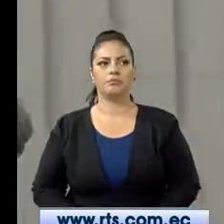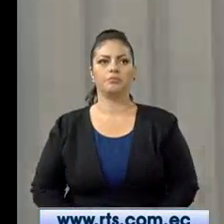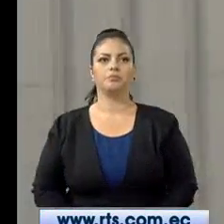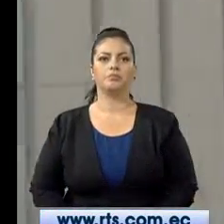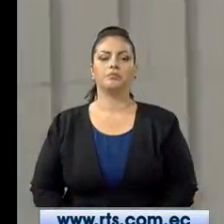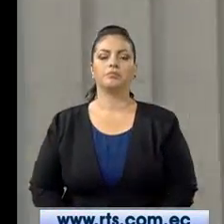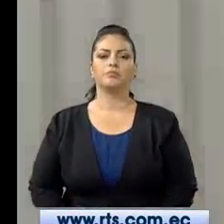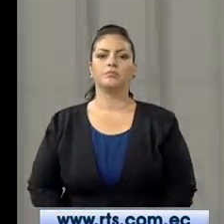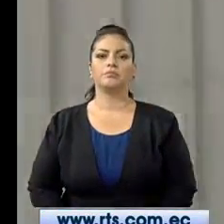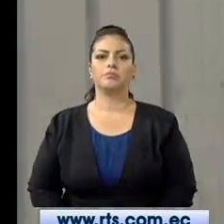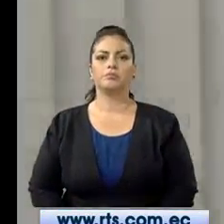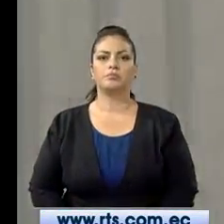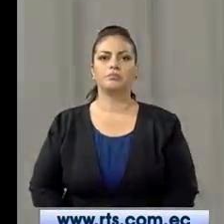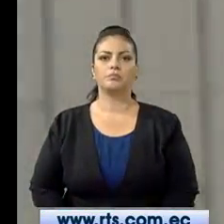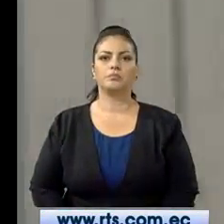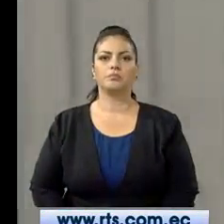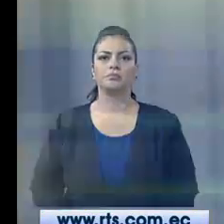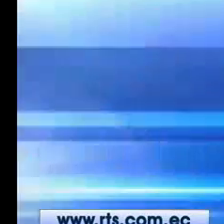Falconi.